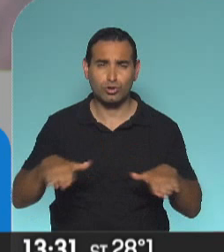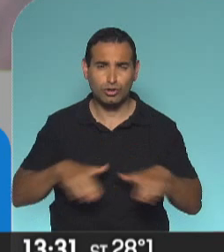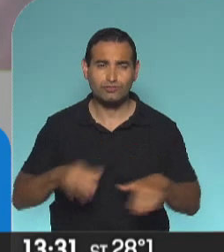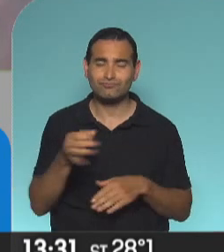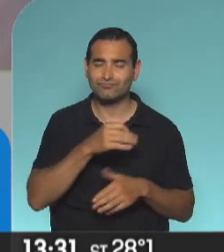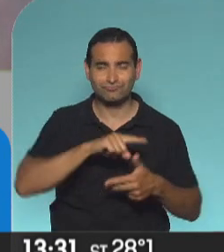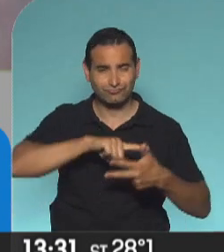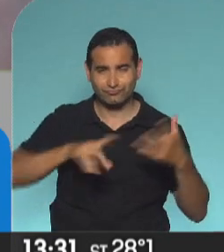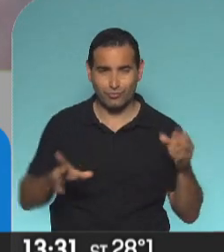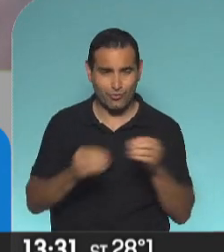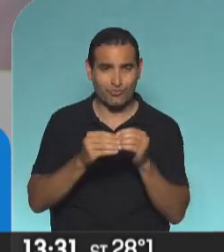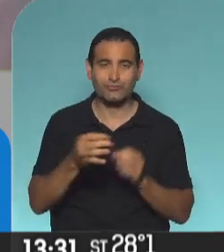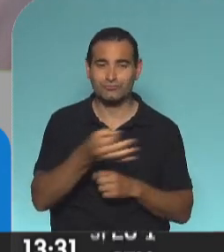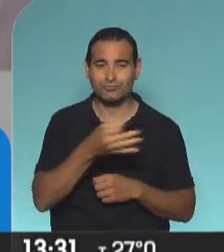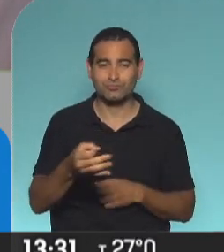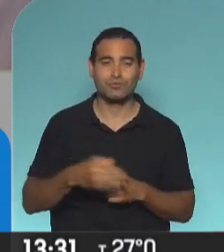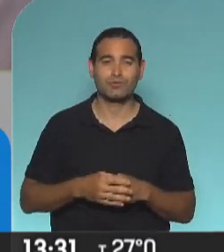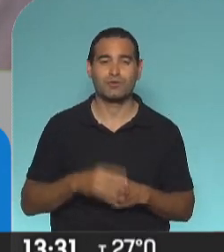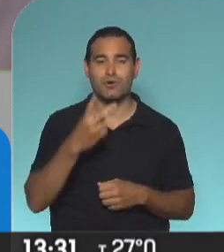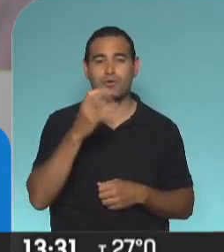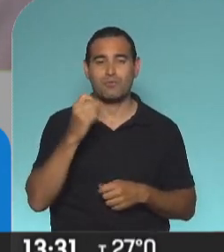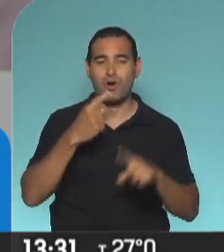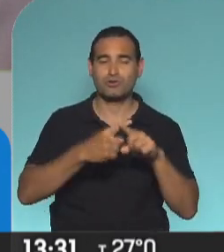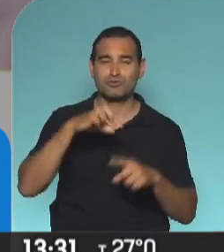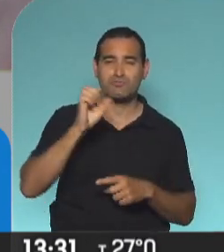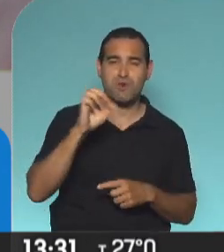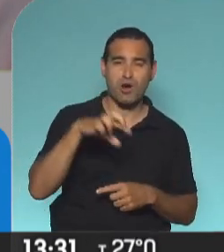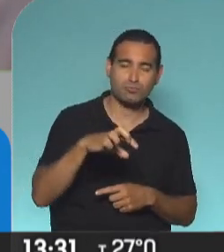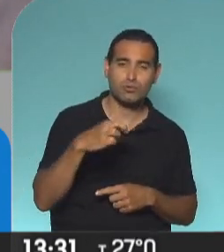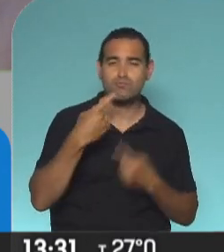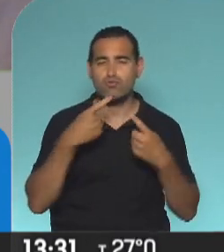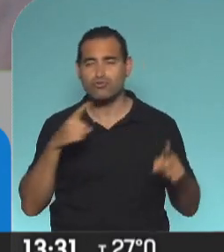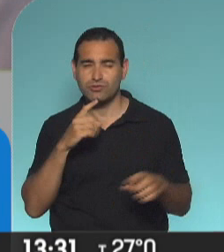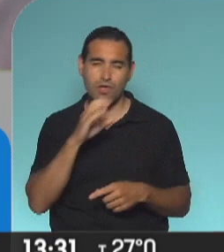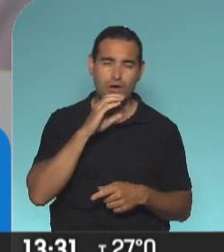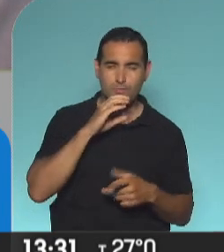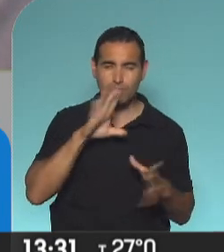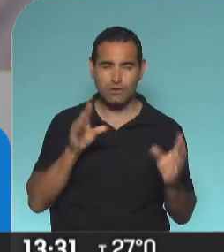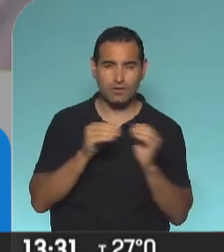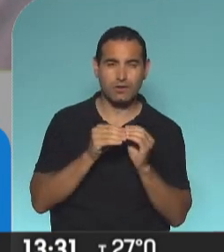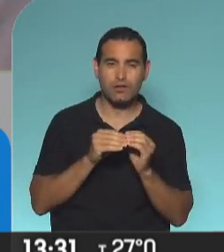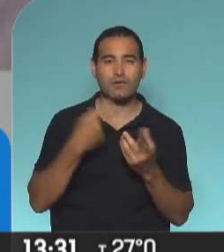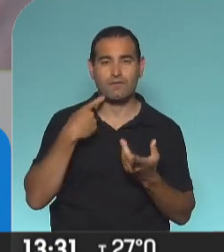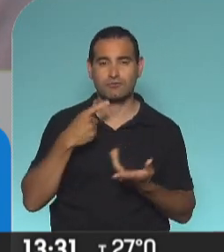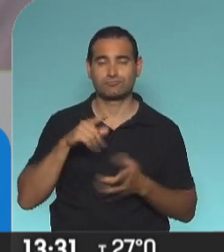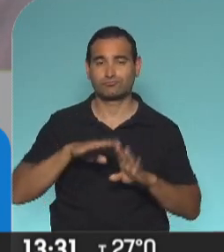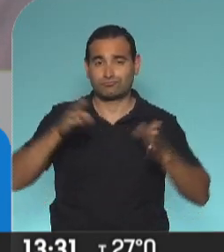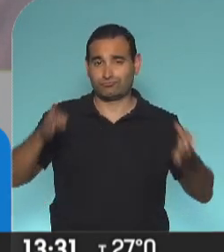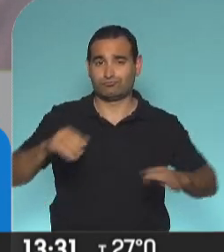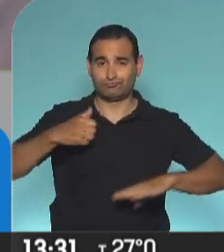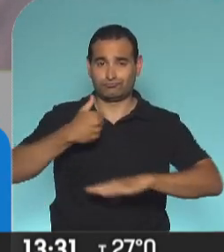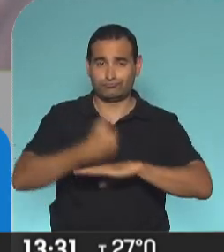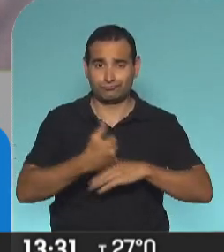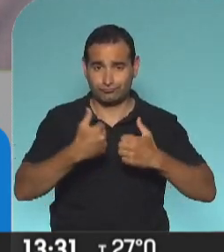que propone Vox Pop, esta banda de música y humor que va a estar haciendo una actuación presencial, en este caso